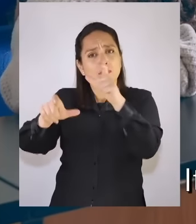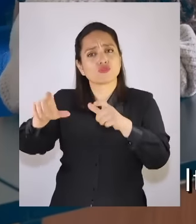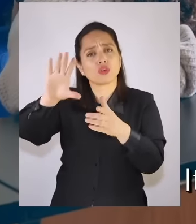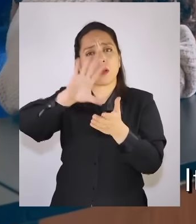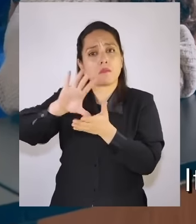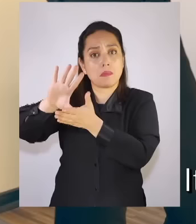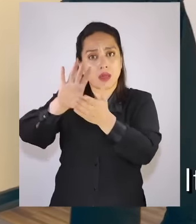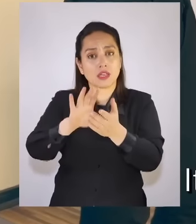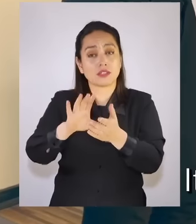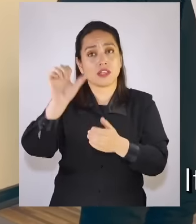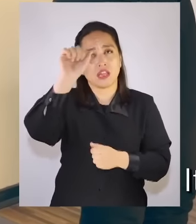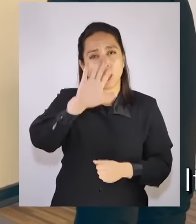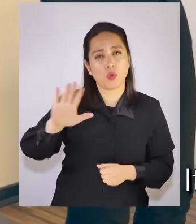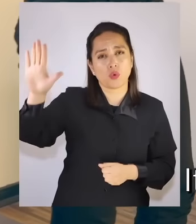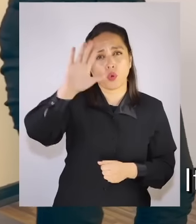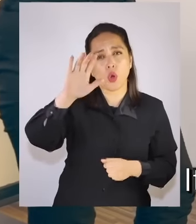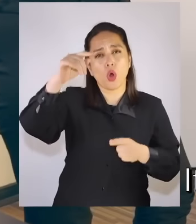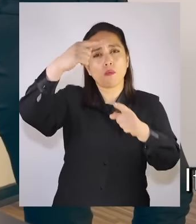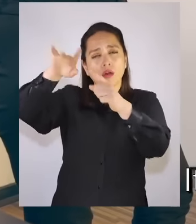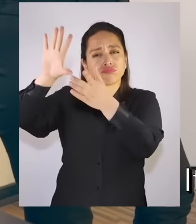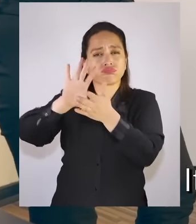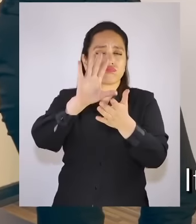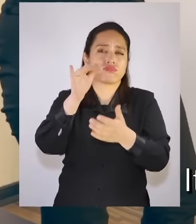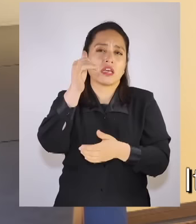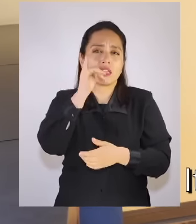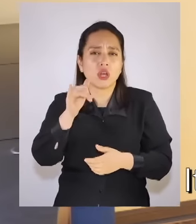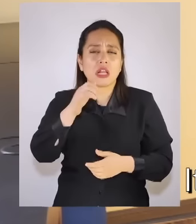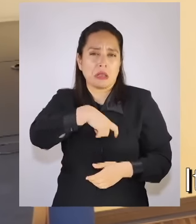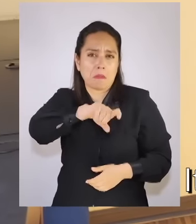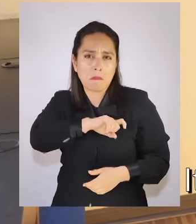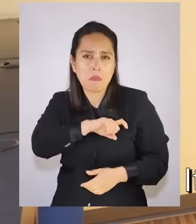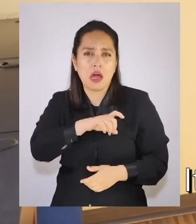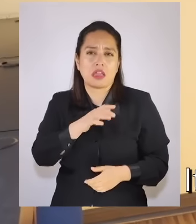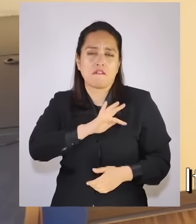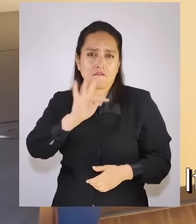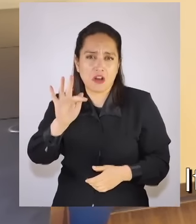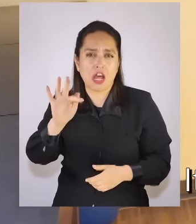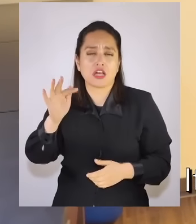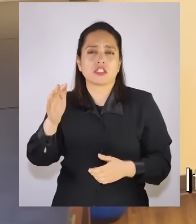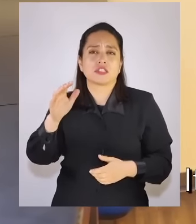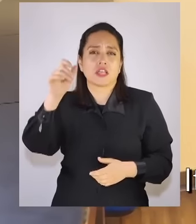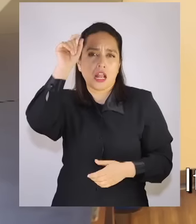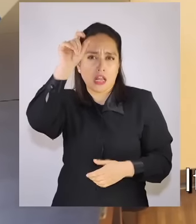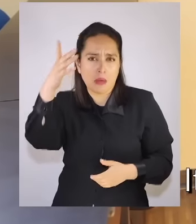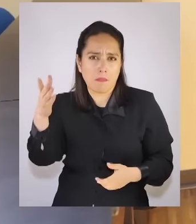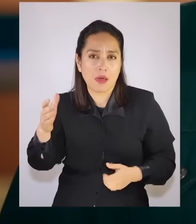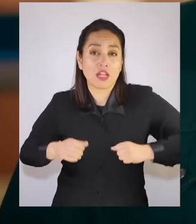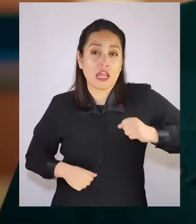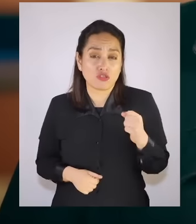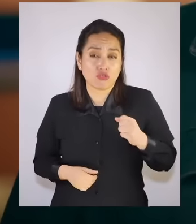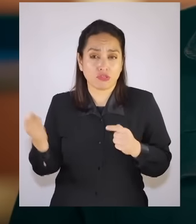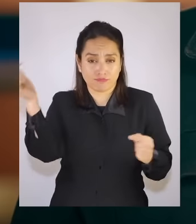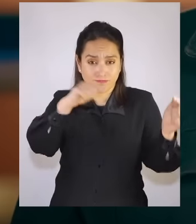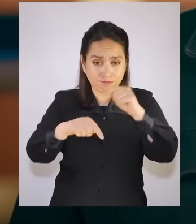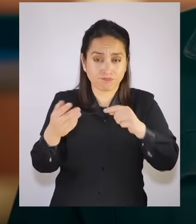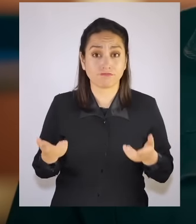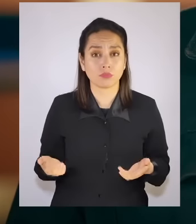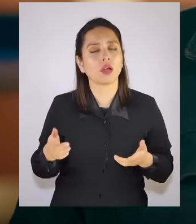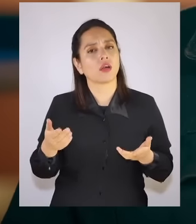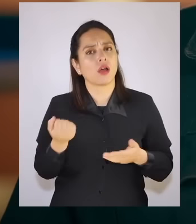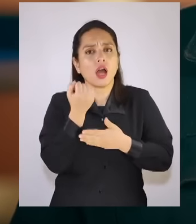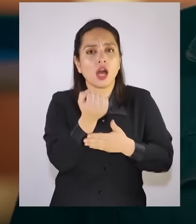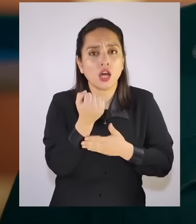principalmente de Europa, Serbia, de Italia, España, Francia, Alemania y Escocia, que contribuyen a